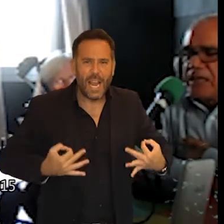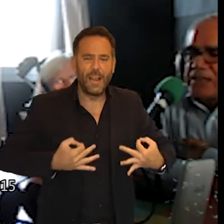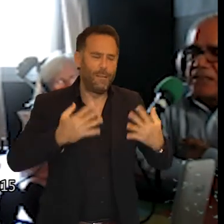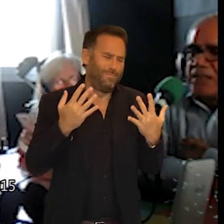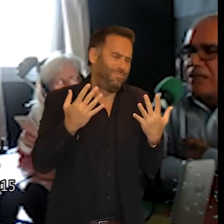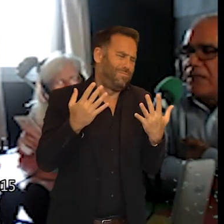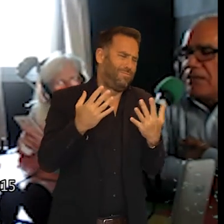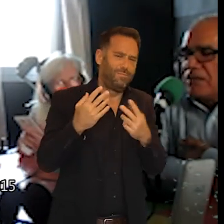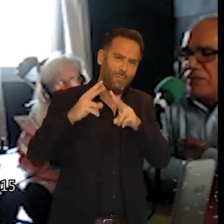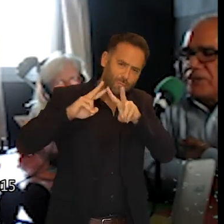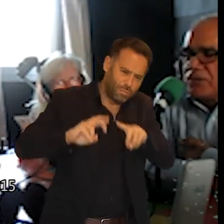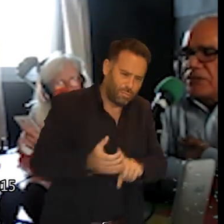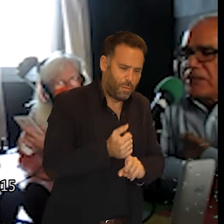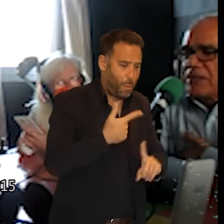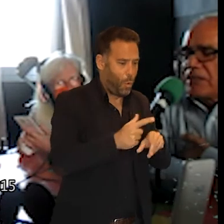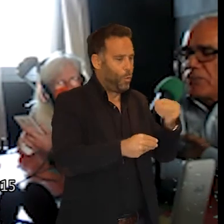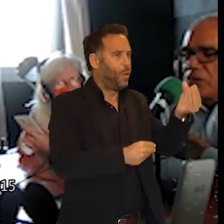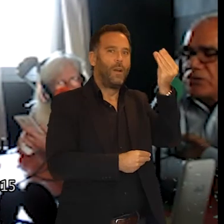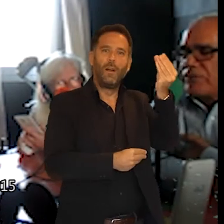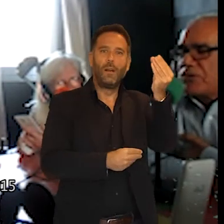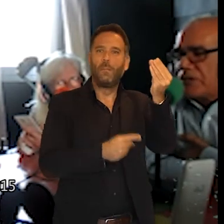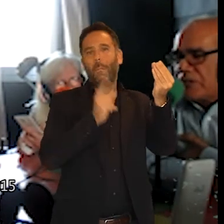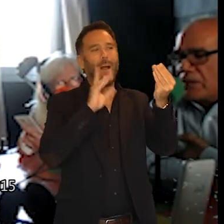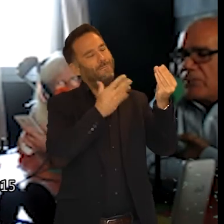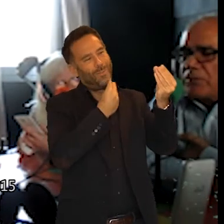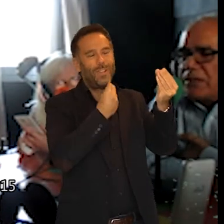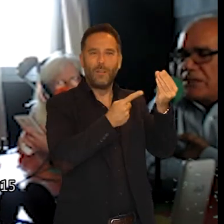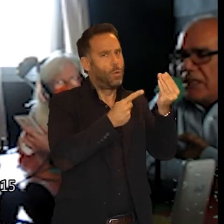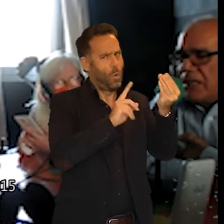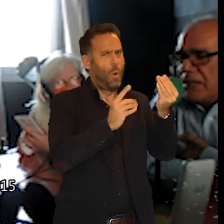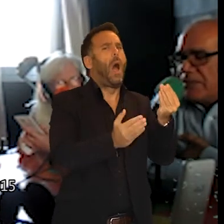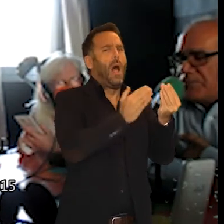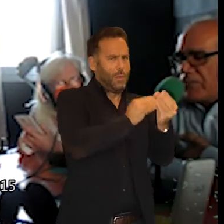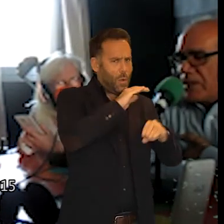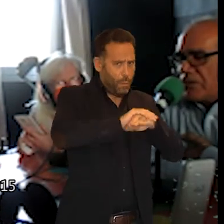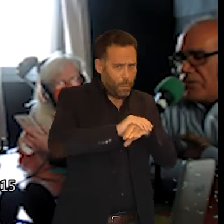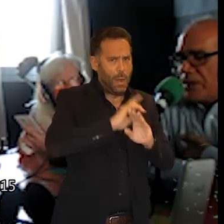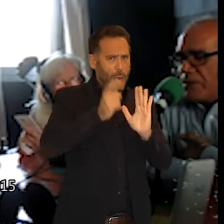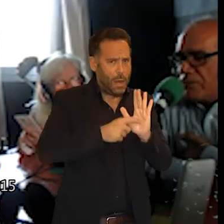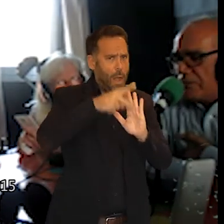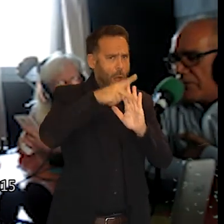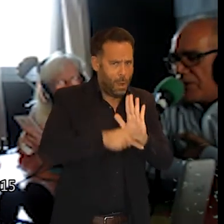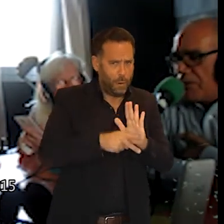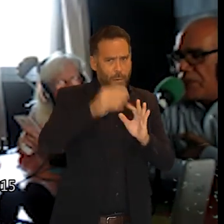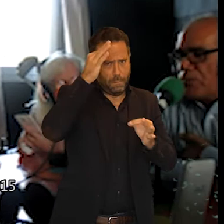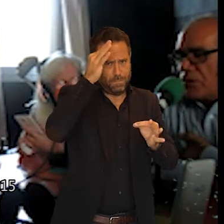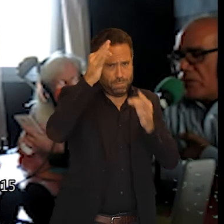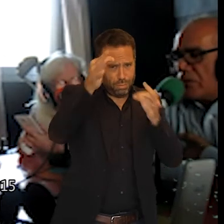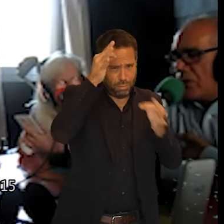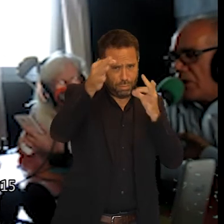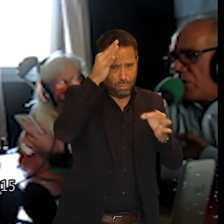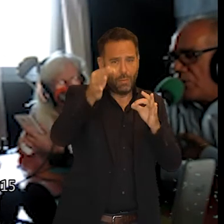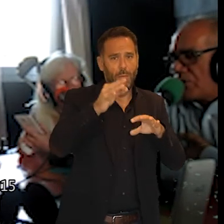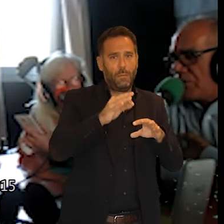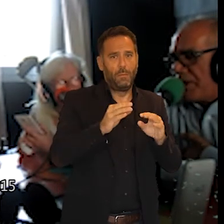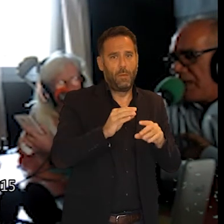producto que tú lo ves ya puesto en el mercado y dices, sí. ah, bueno, pero es que tenemos que cumplir una serie sí. de requisitos para